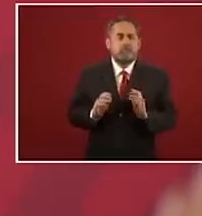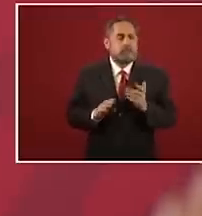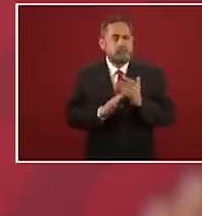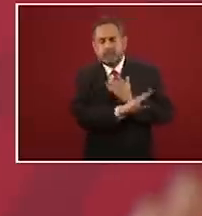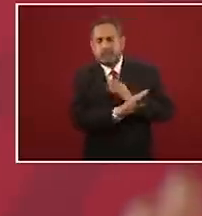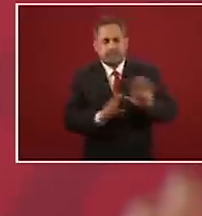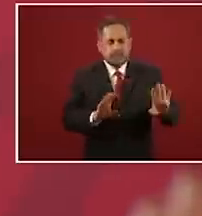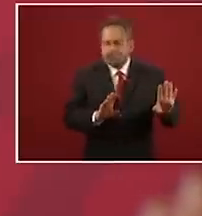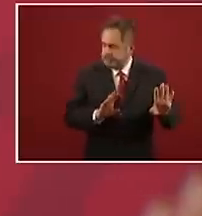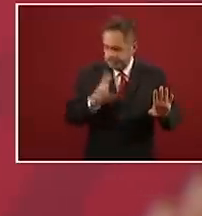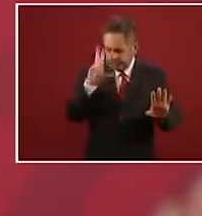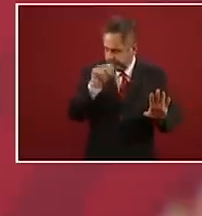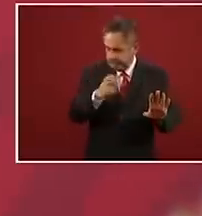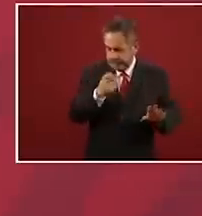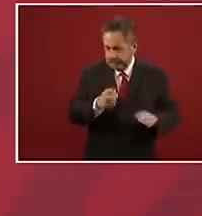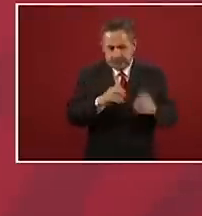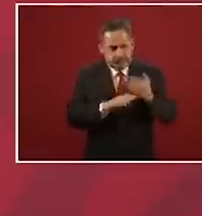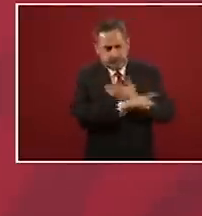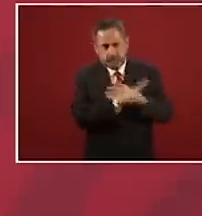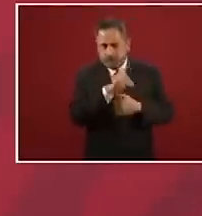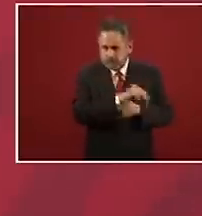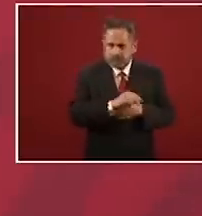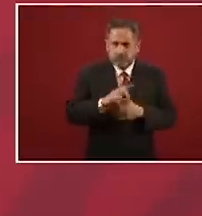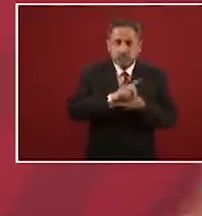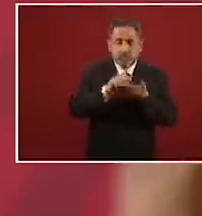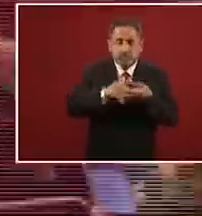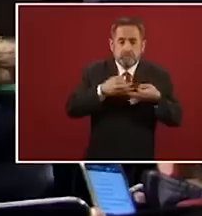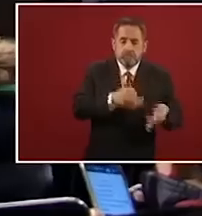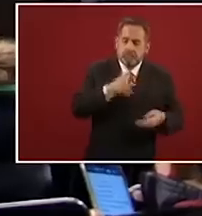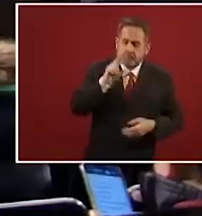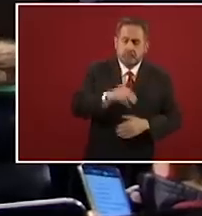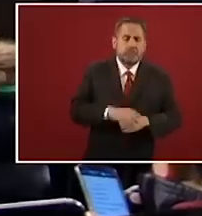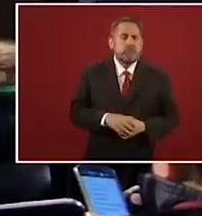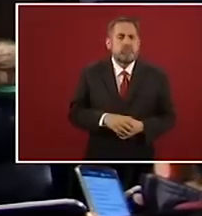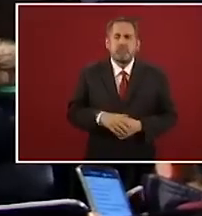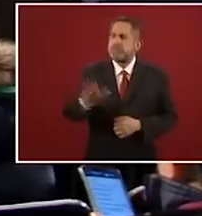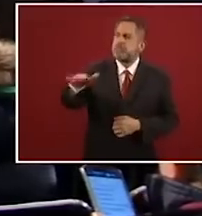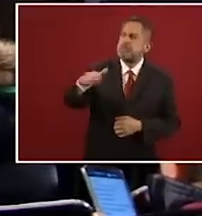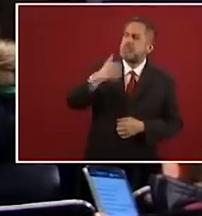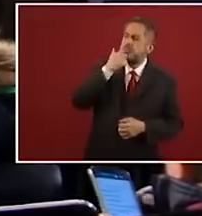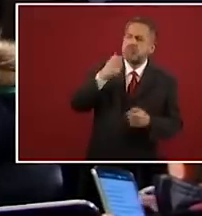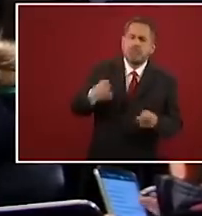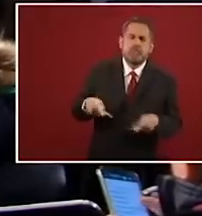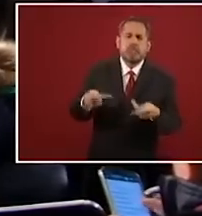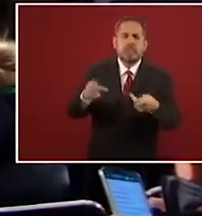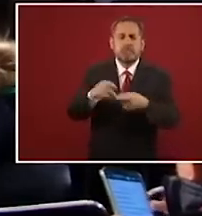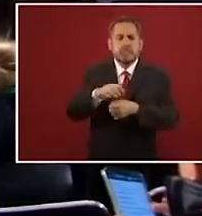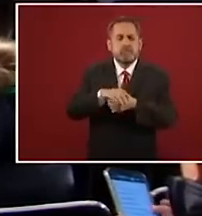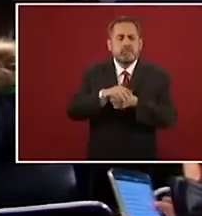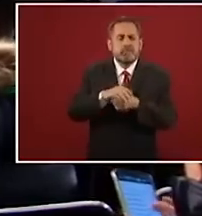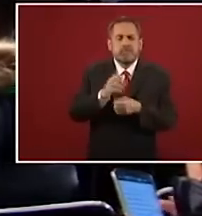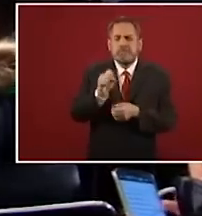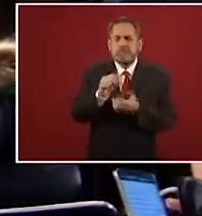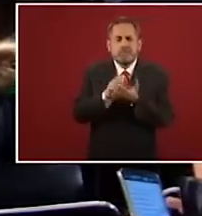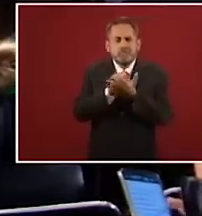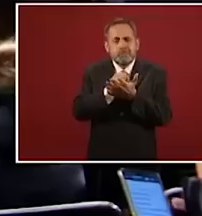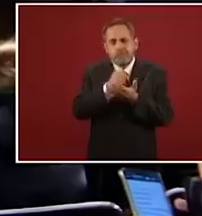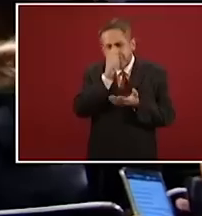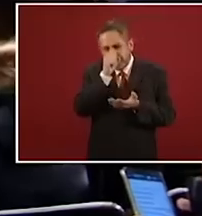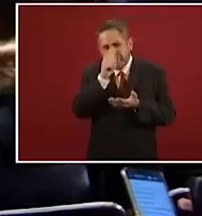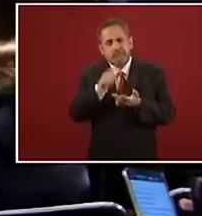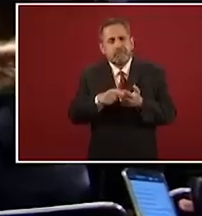evitar la drogadicción, el consumo de droga. ¿Y la regularización de la venta del dinero de estos sí, también viene